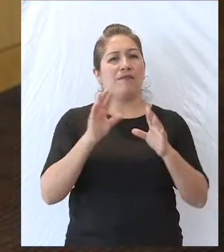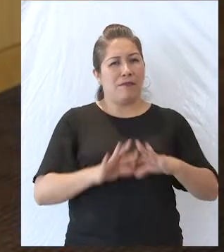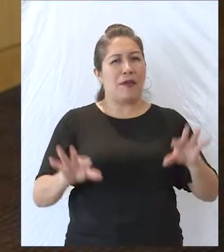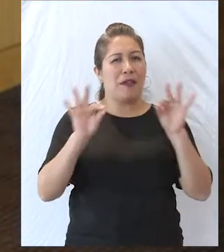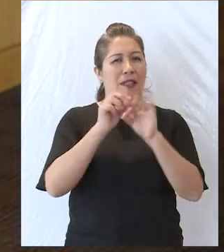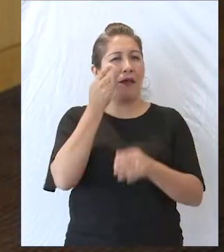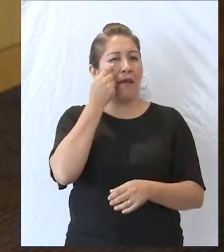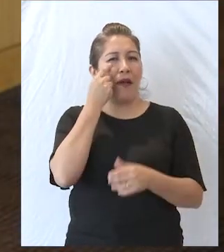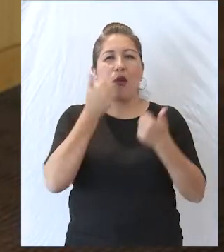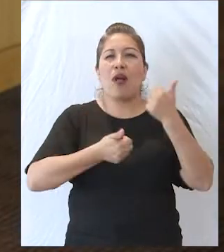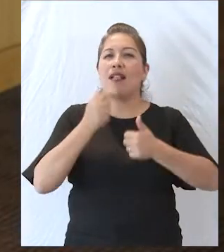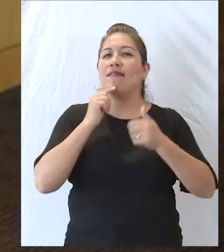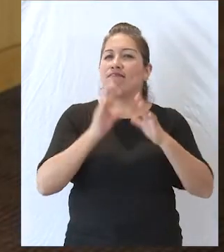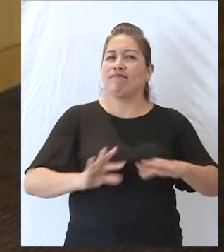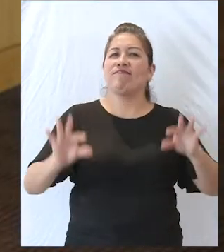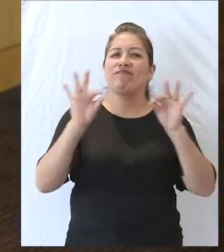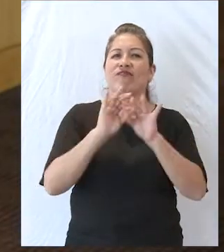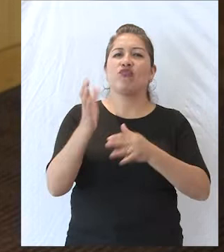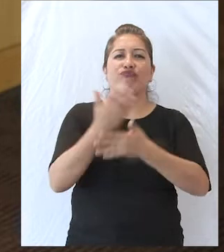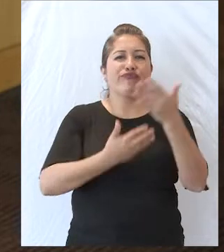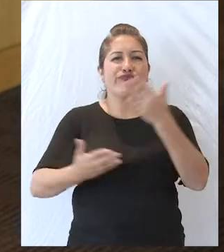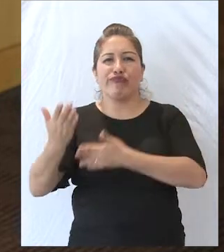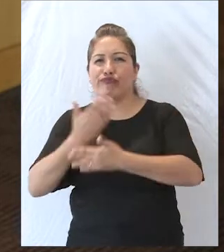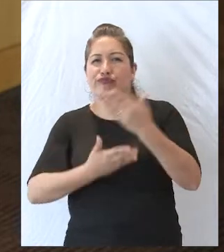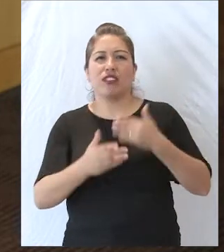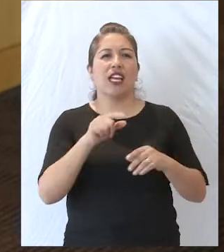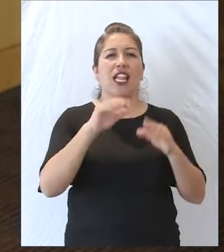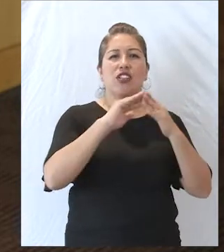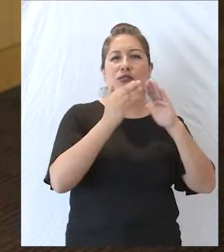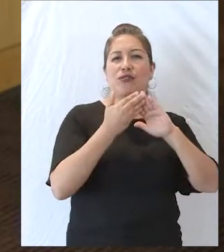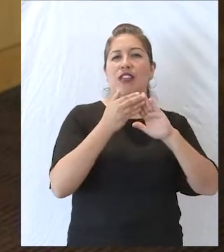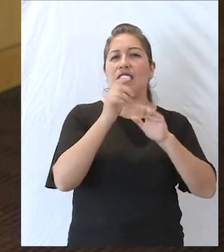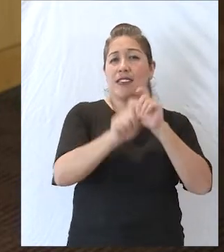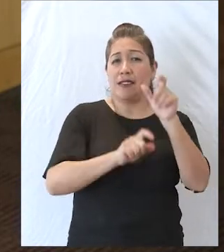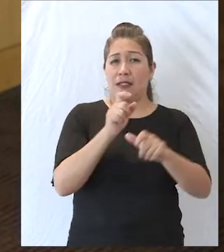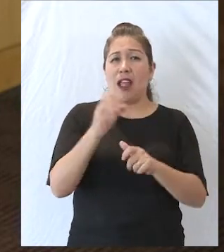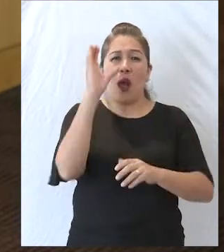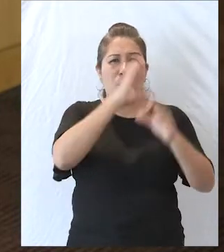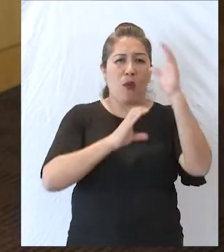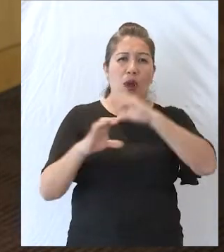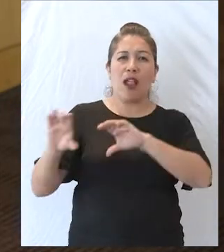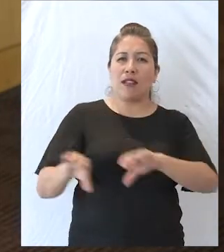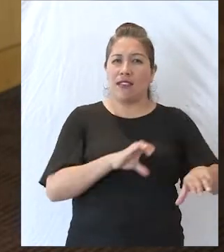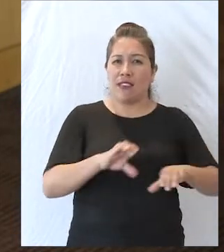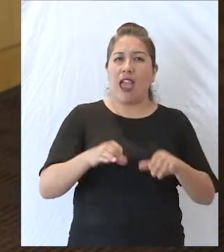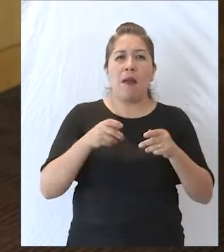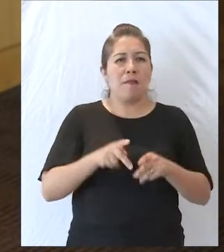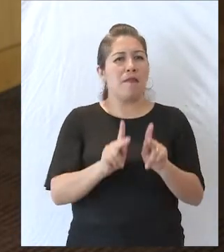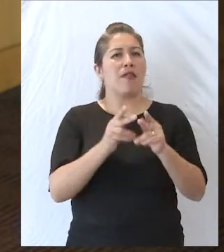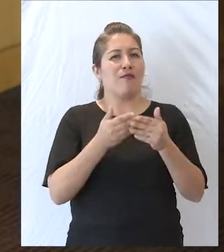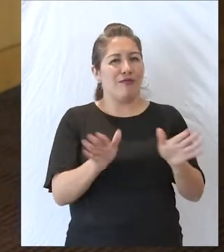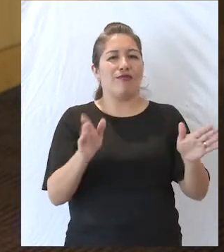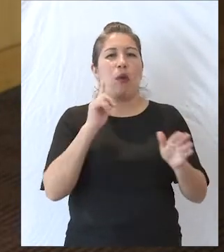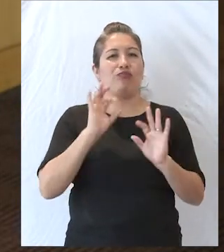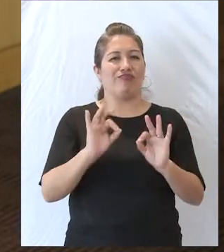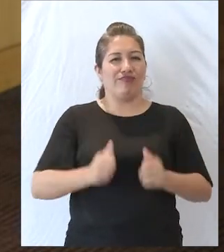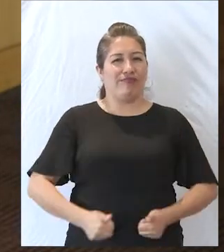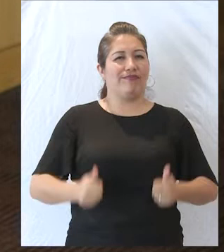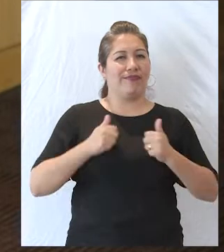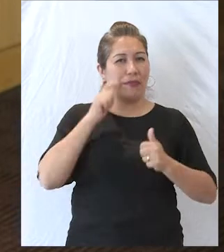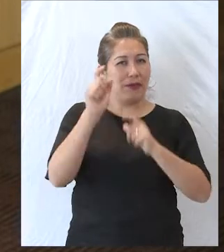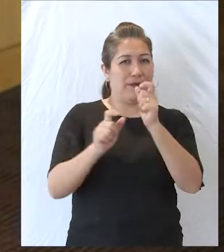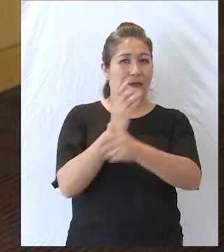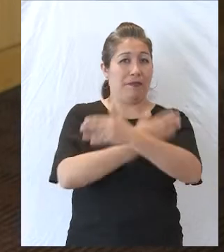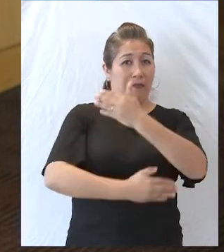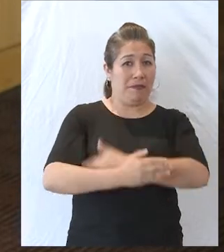Es importante primero conocer cuál es la importancia y los aportes de la sociedad civil en la búsqueda de acciones que permitan una mejor calidad de